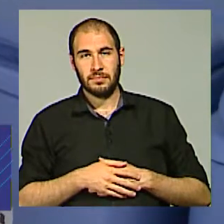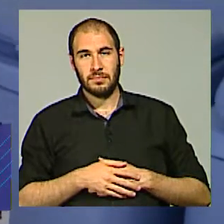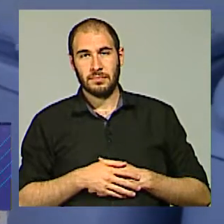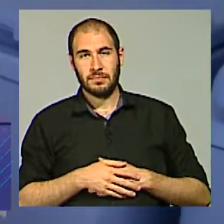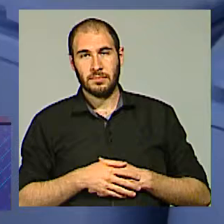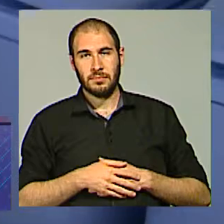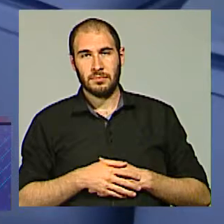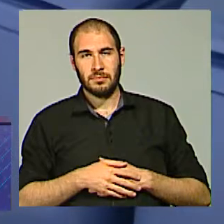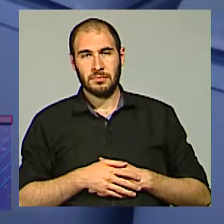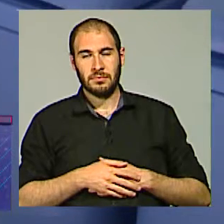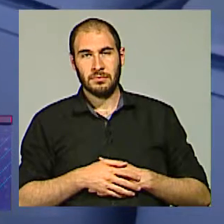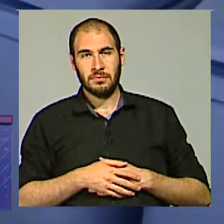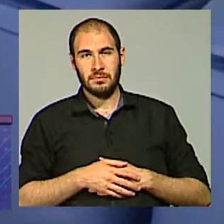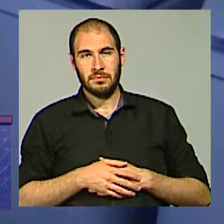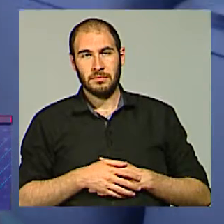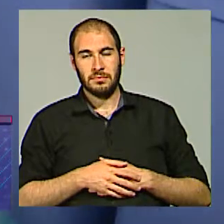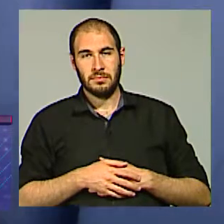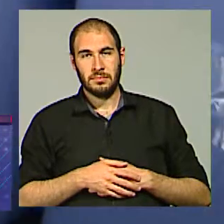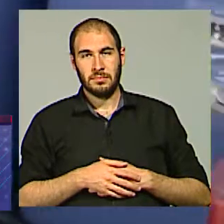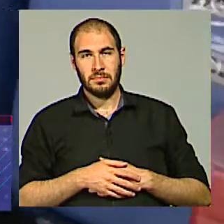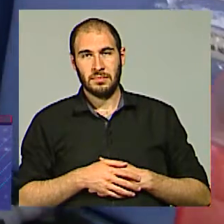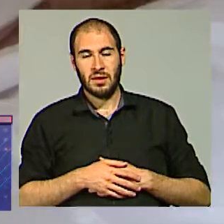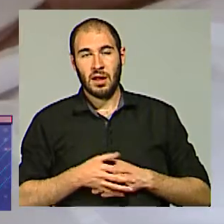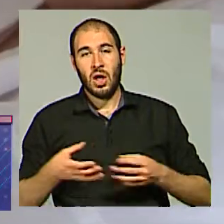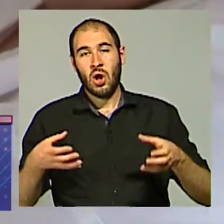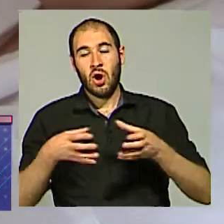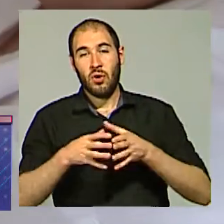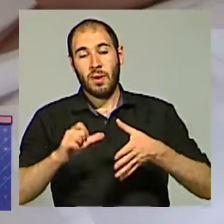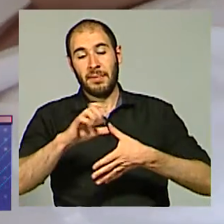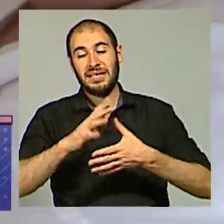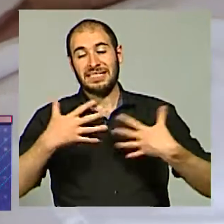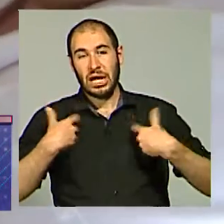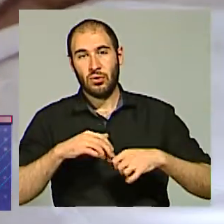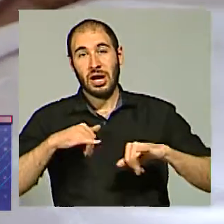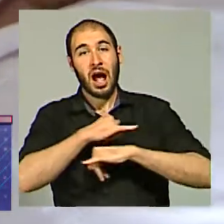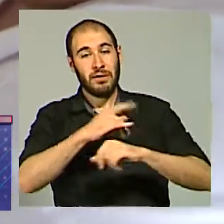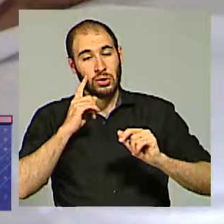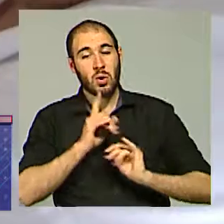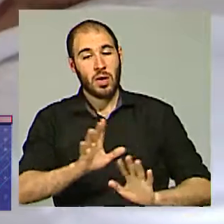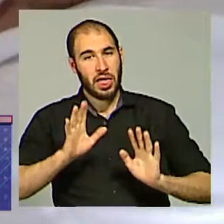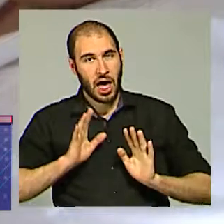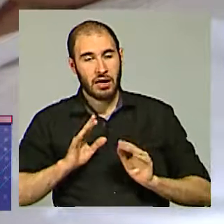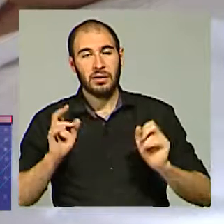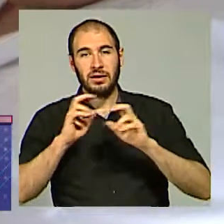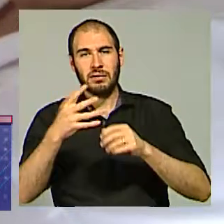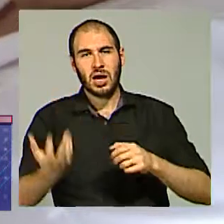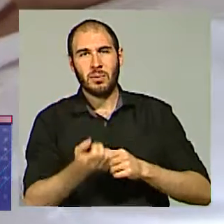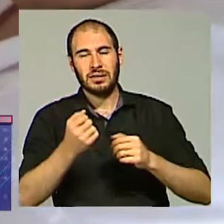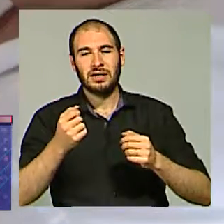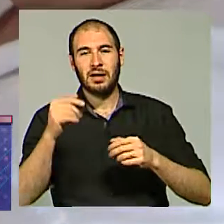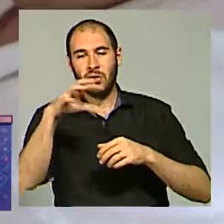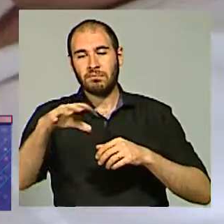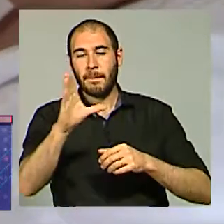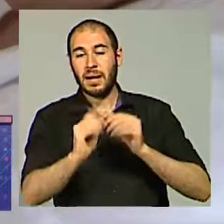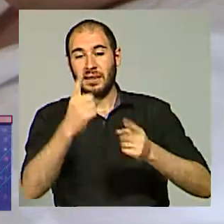alerta por brote de sarampión en la región la organización panamericana de la salud lanzó una advertencia sobre la detección de casos en